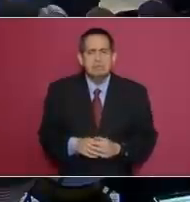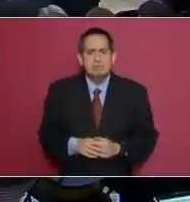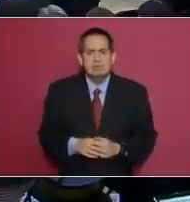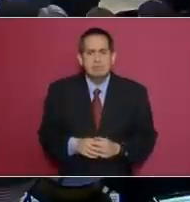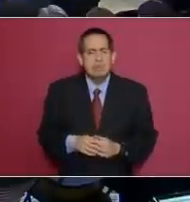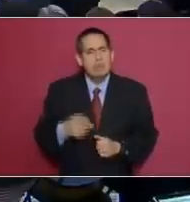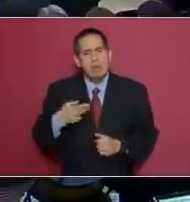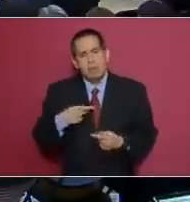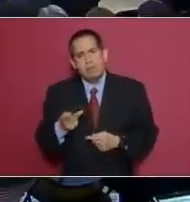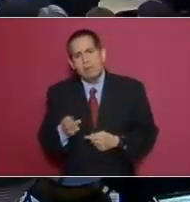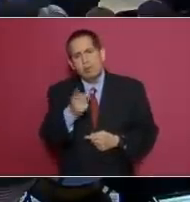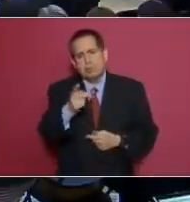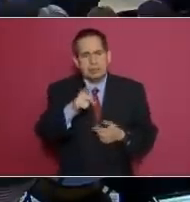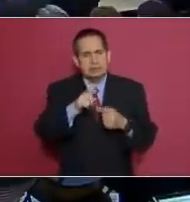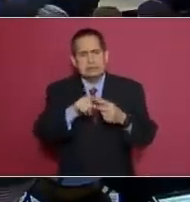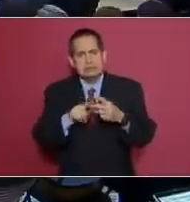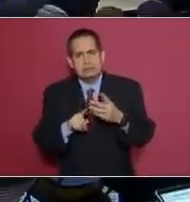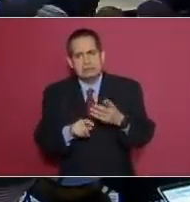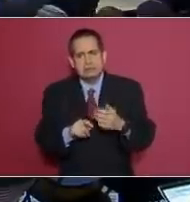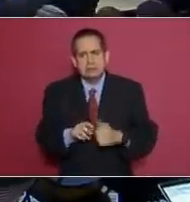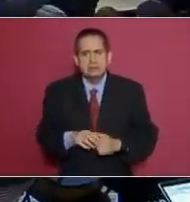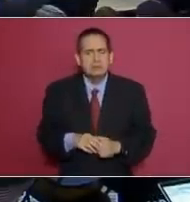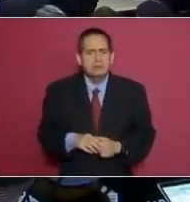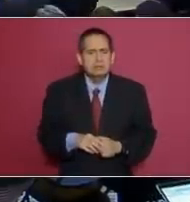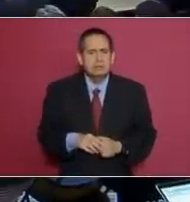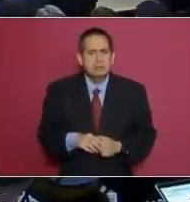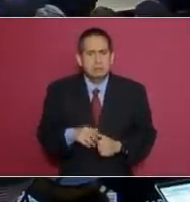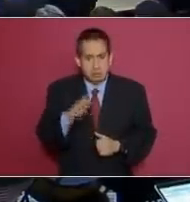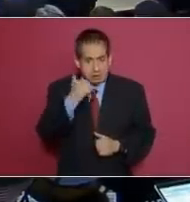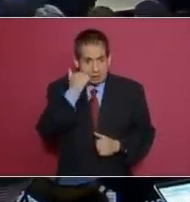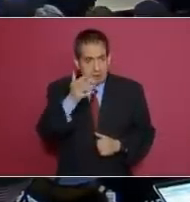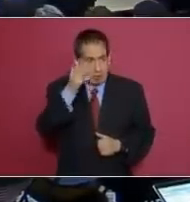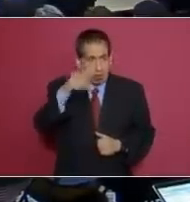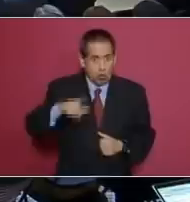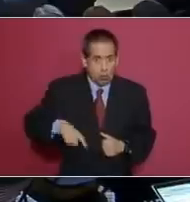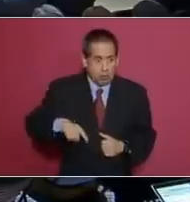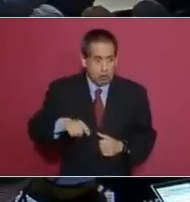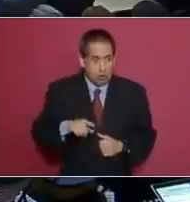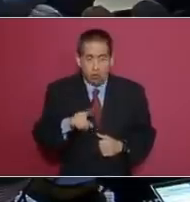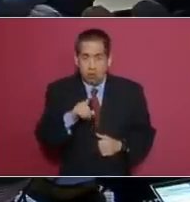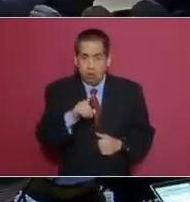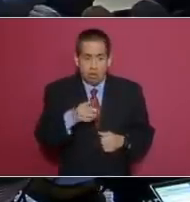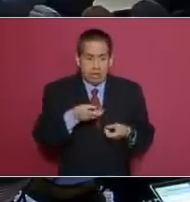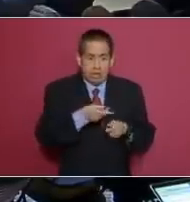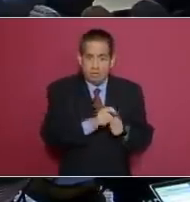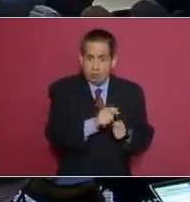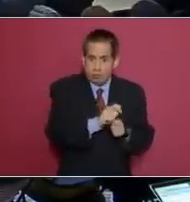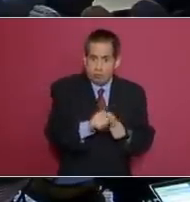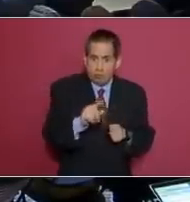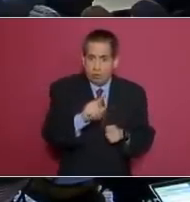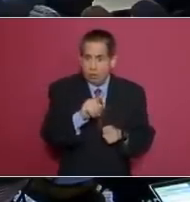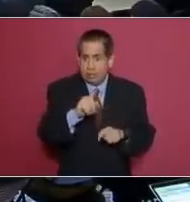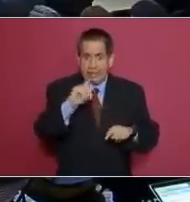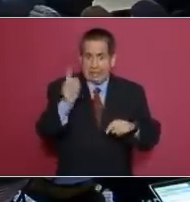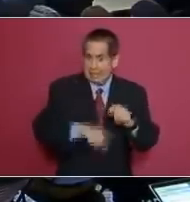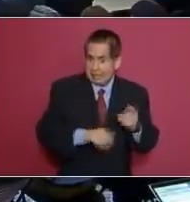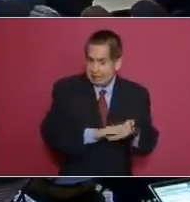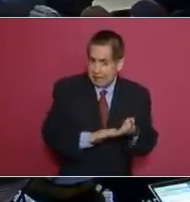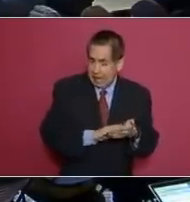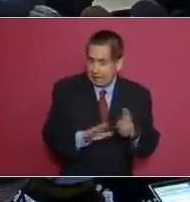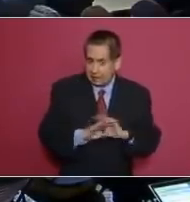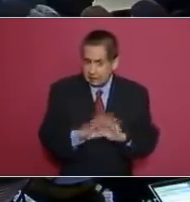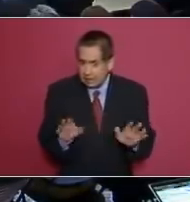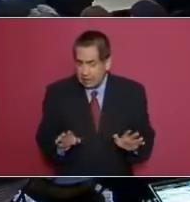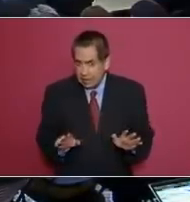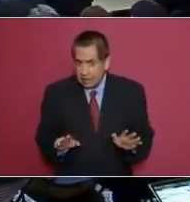Las preguntas son las siguientes. ¿Quiere el gobierno deshacerse del 100% del efectivo en circulación, al mismo